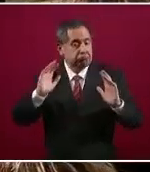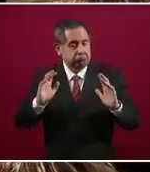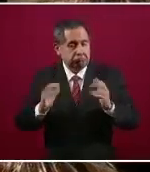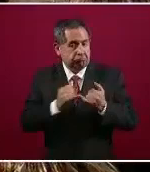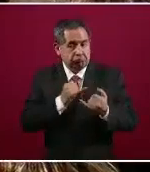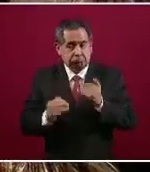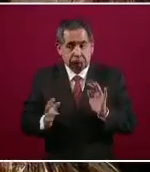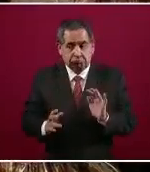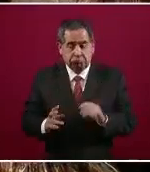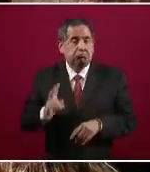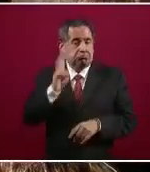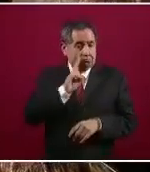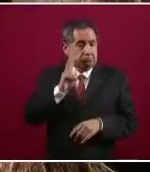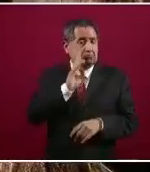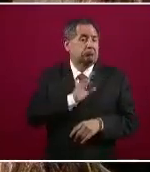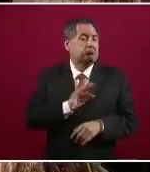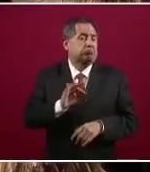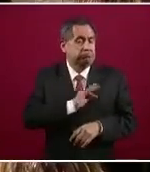No lo descartemos.